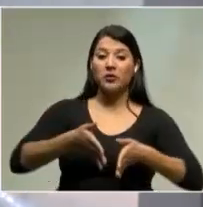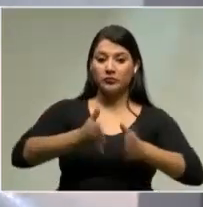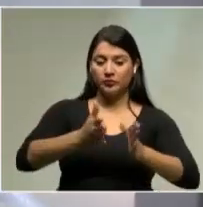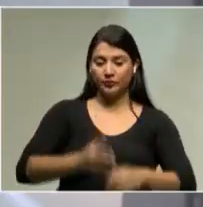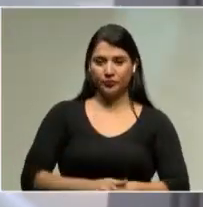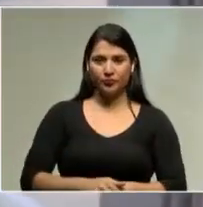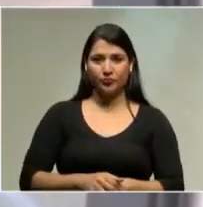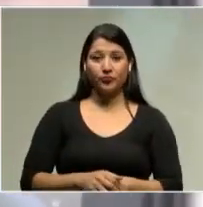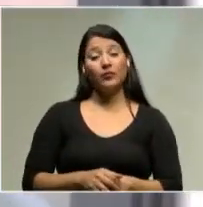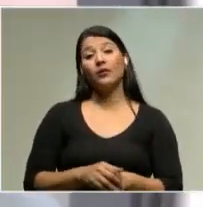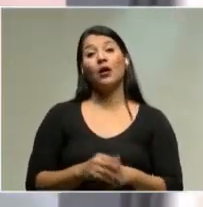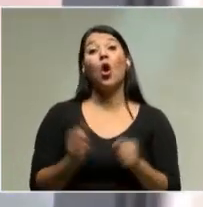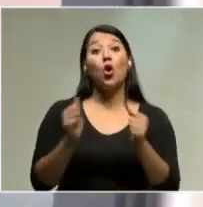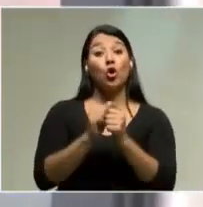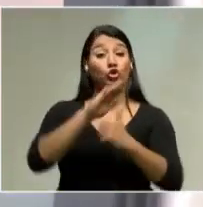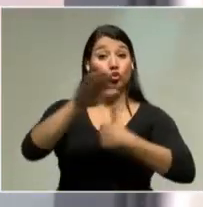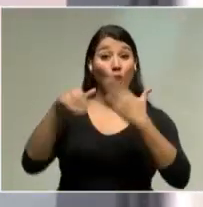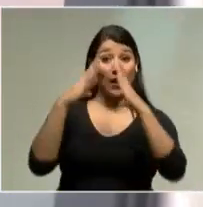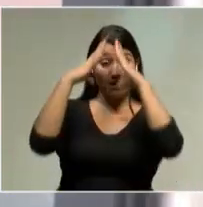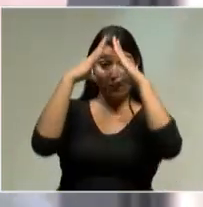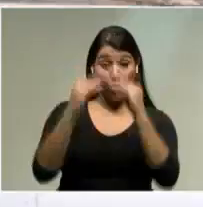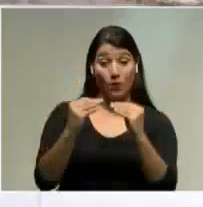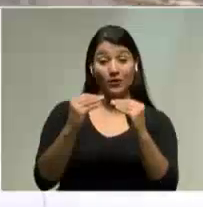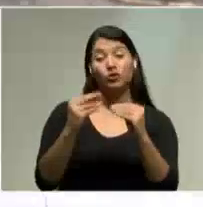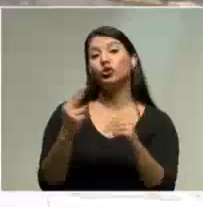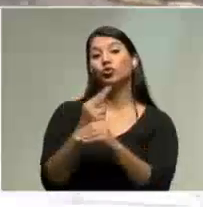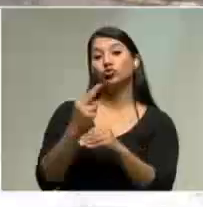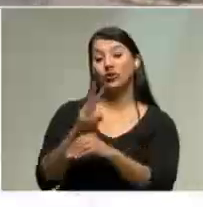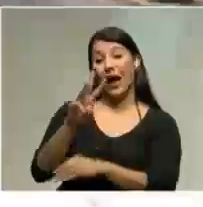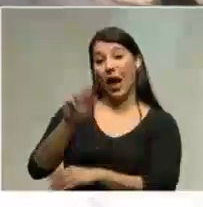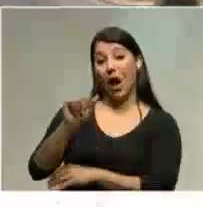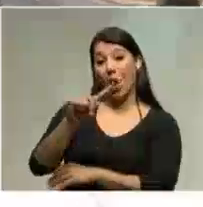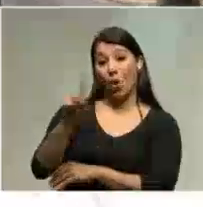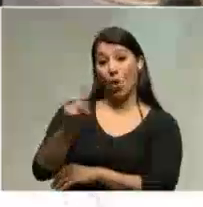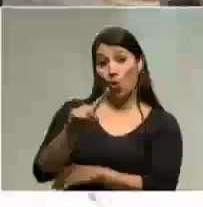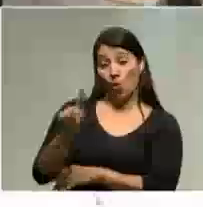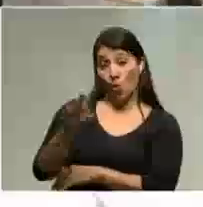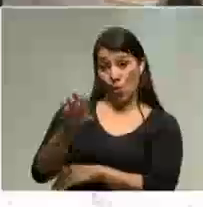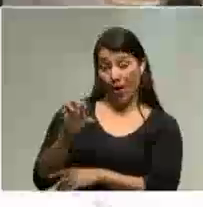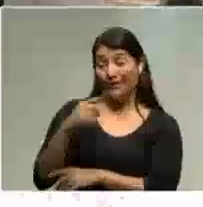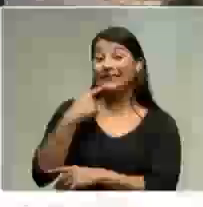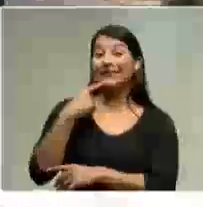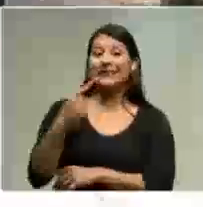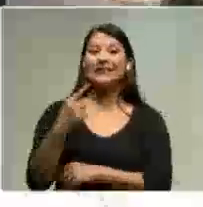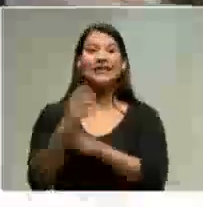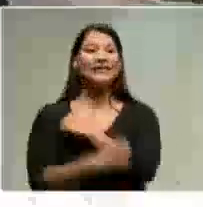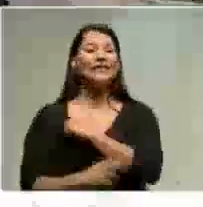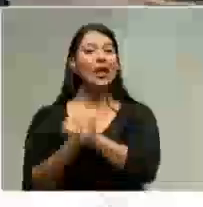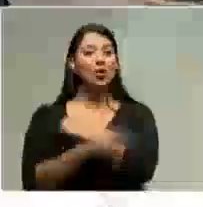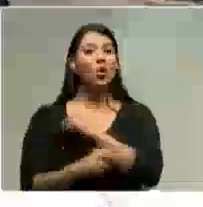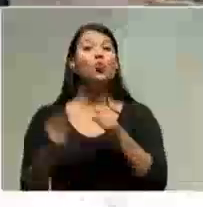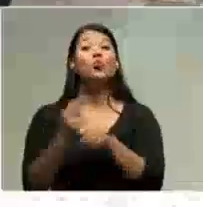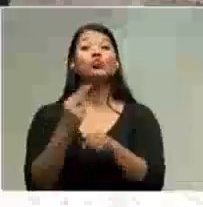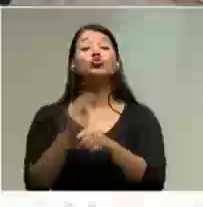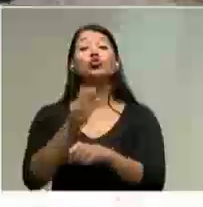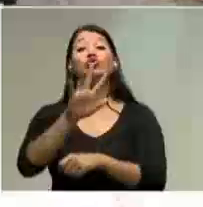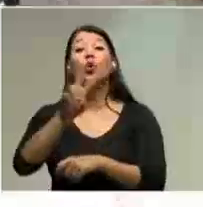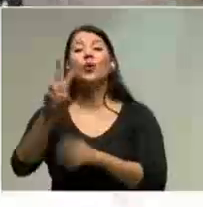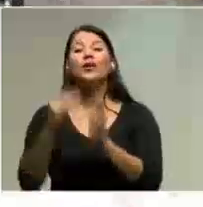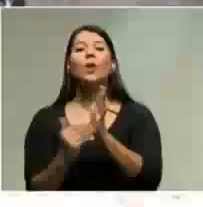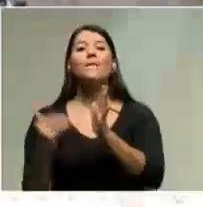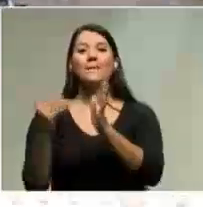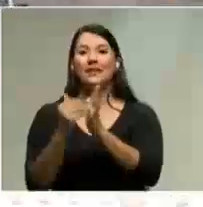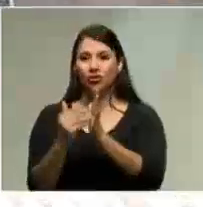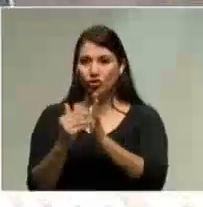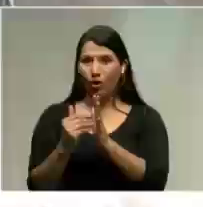circunvalación. A partir de la base de datos de la aplicación Waze, el informe del Estado de la Nación 2019 usó más de 52 millones de